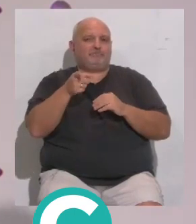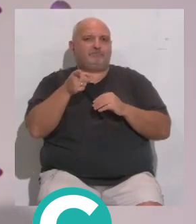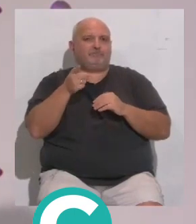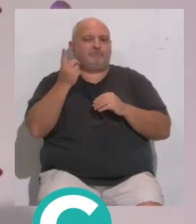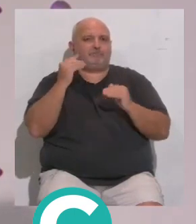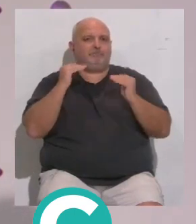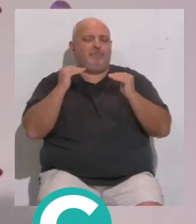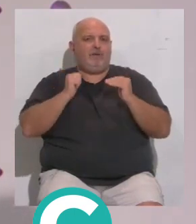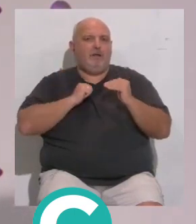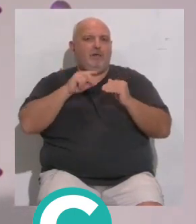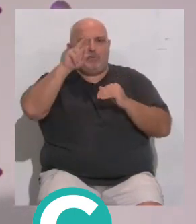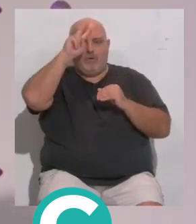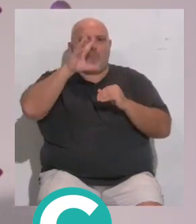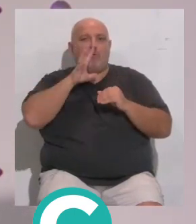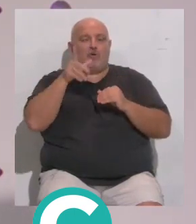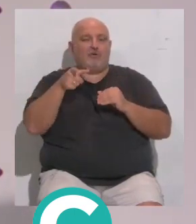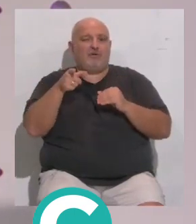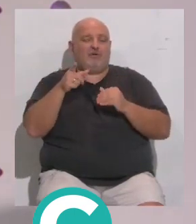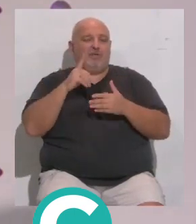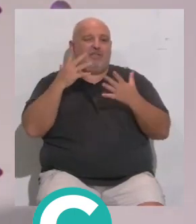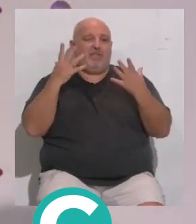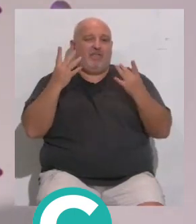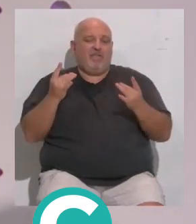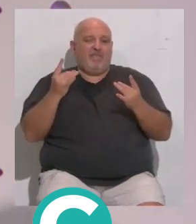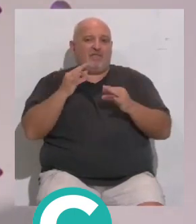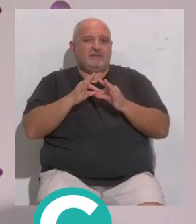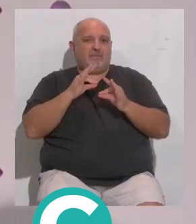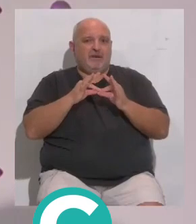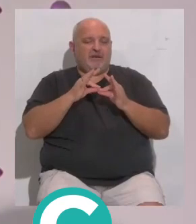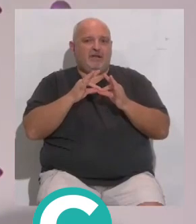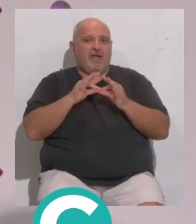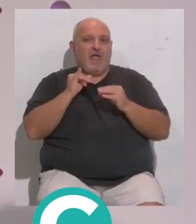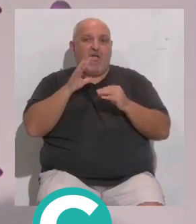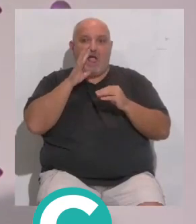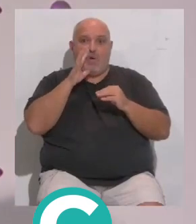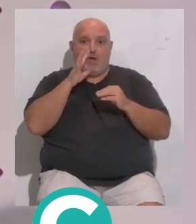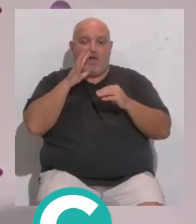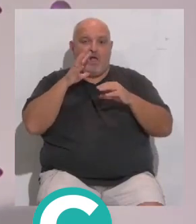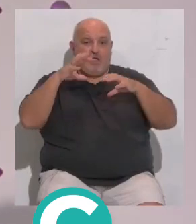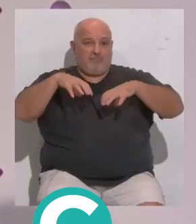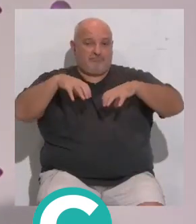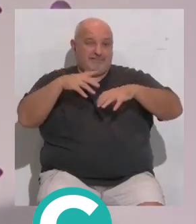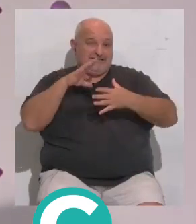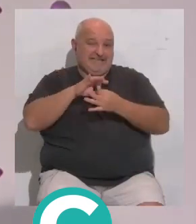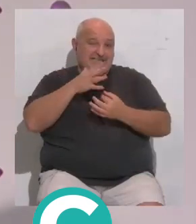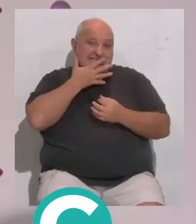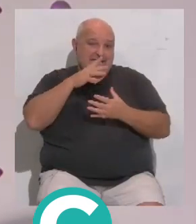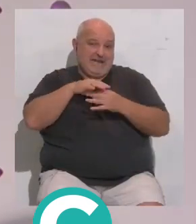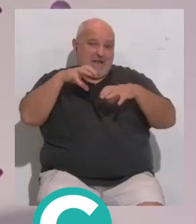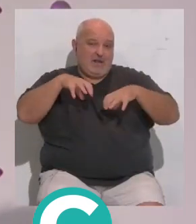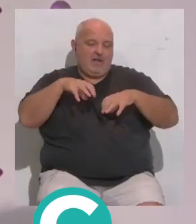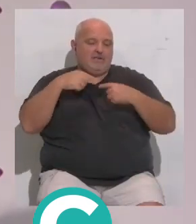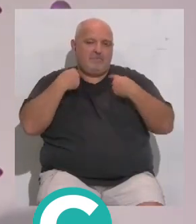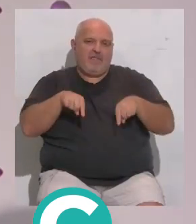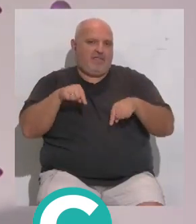incluso llegó un momento que me preocupó, porque si en los 10 primeros días de septiembre... Sí. Hay agua, la gente no viene de vacaciones y entonces ya se